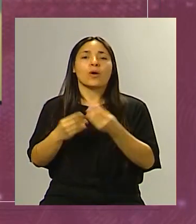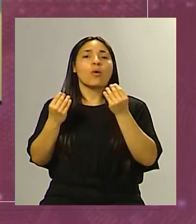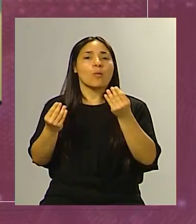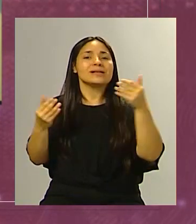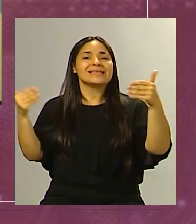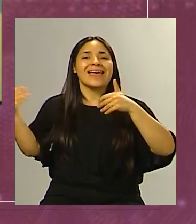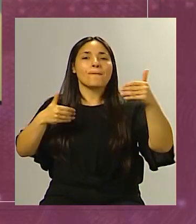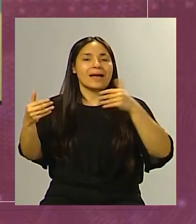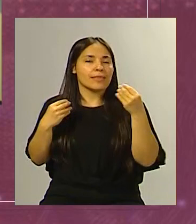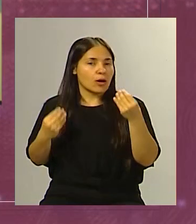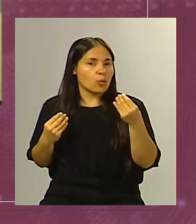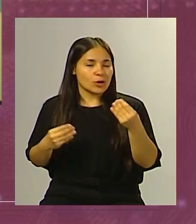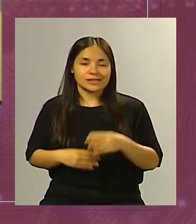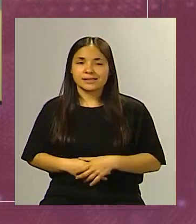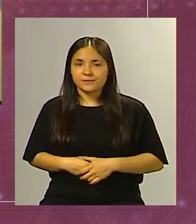demanda?